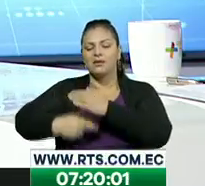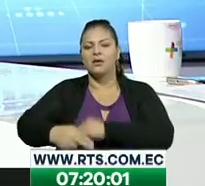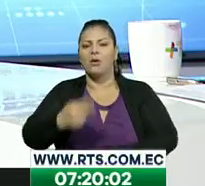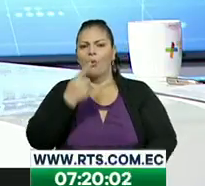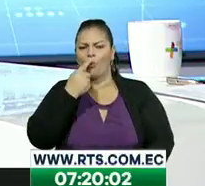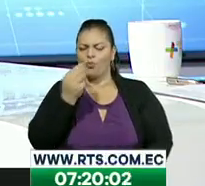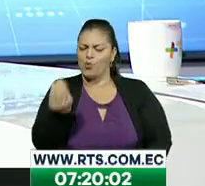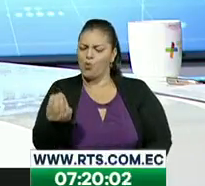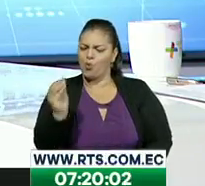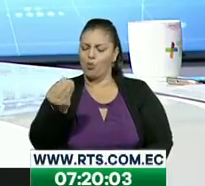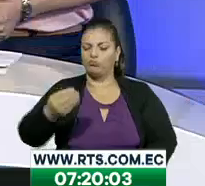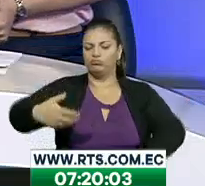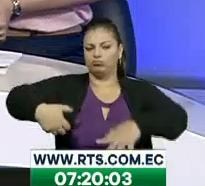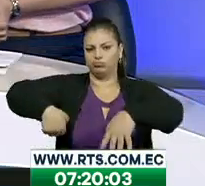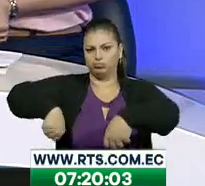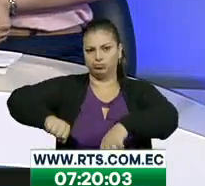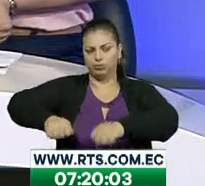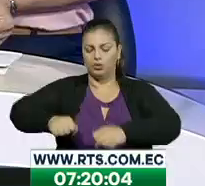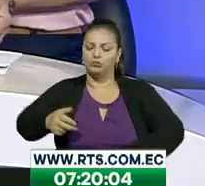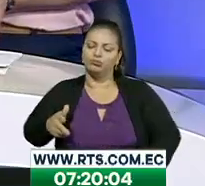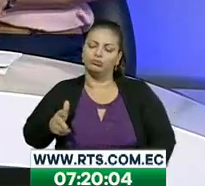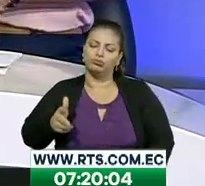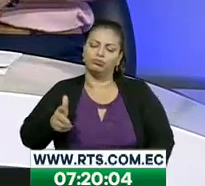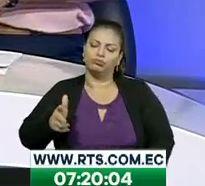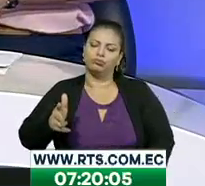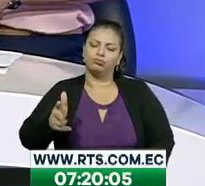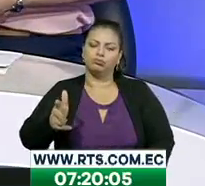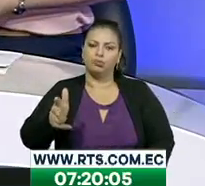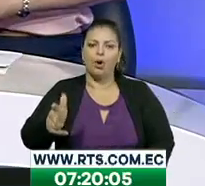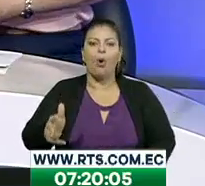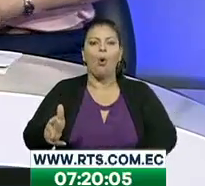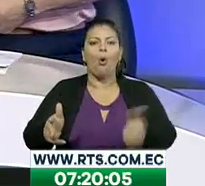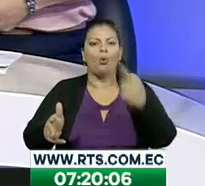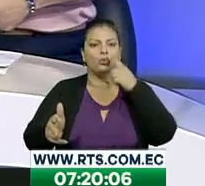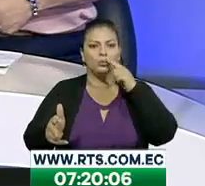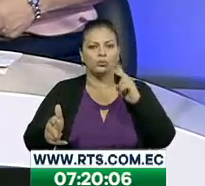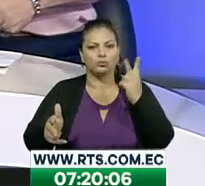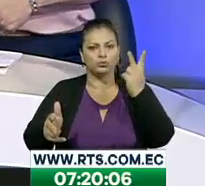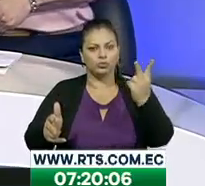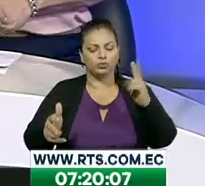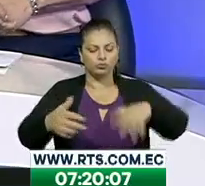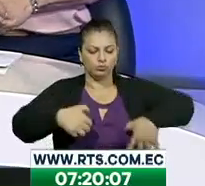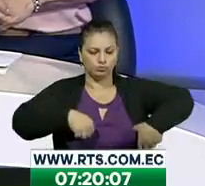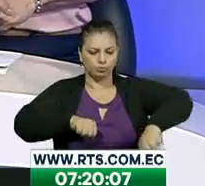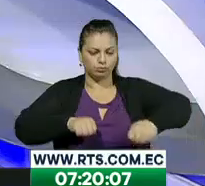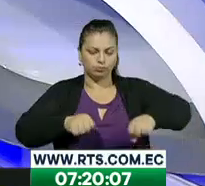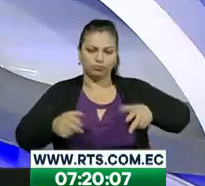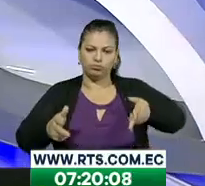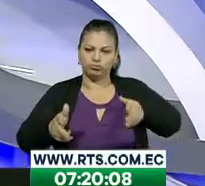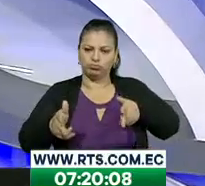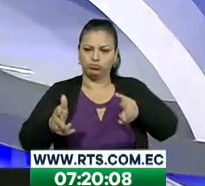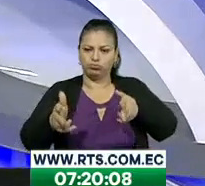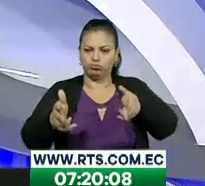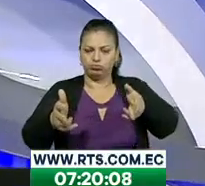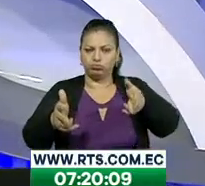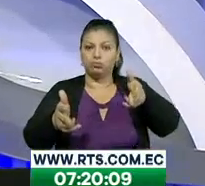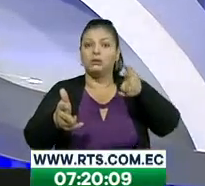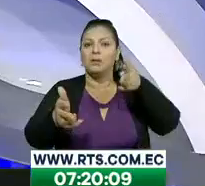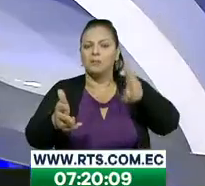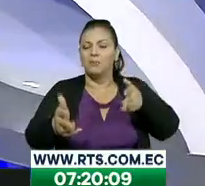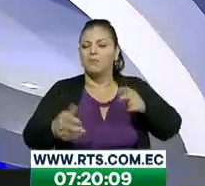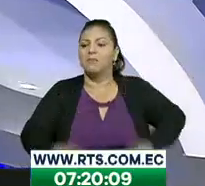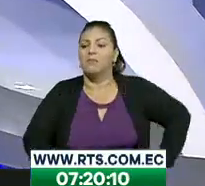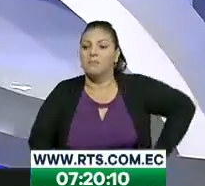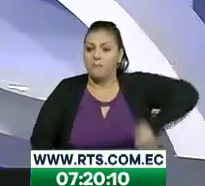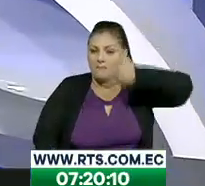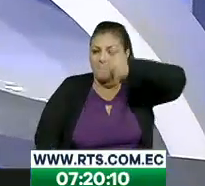del Guayas. Al parecer, amables televidentes, el móvil sería una venganza. La policía busca a los implicados de este